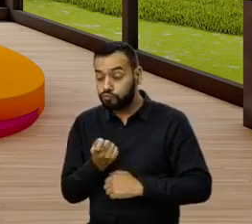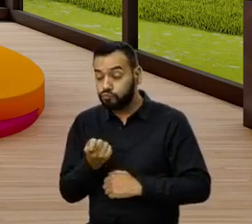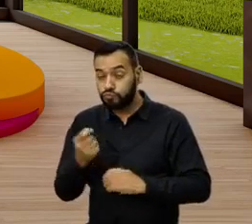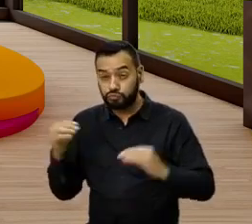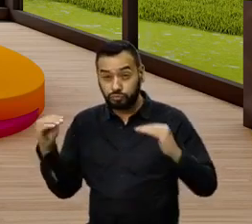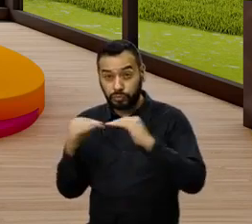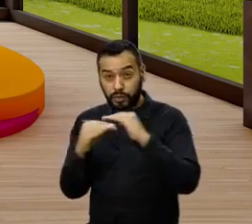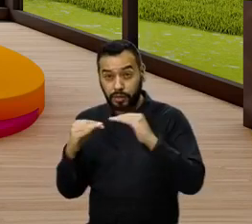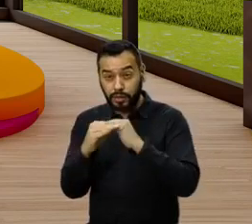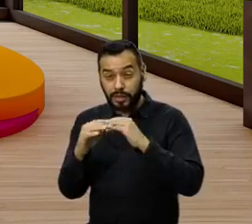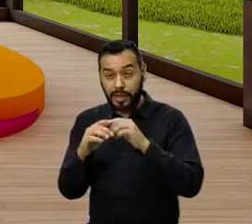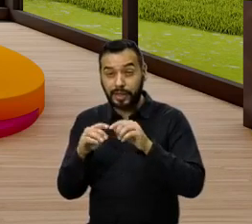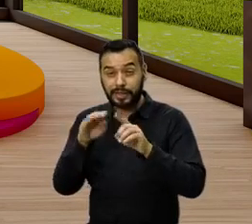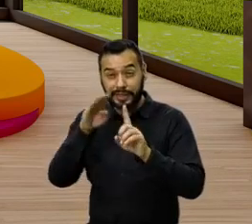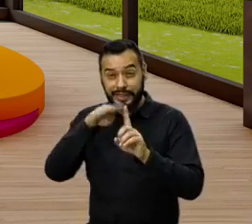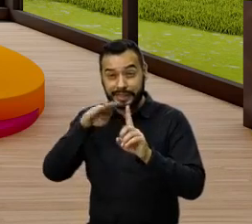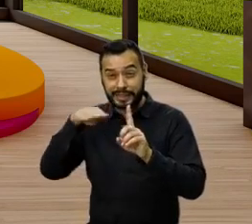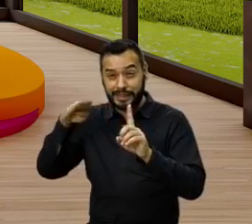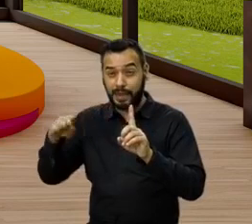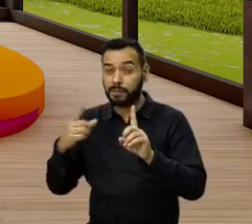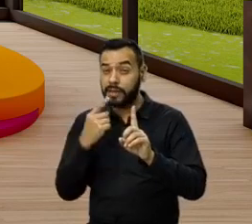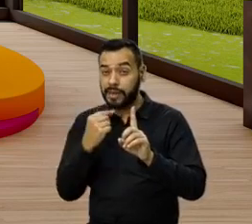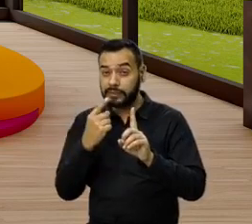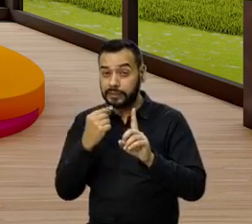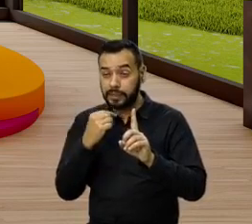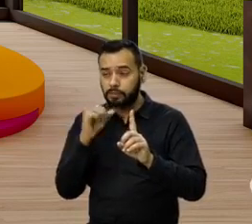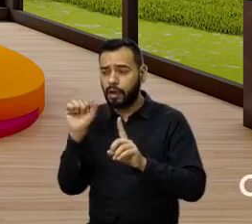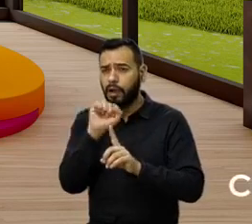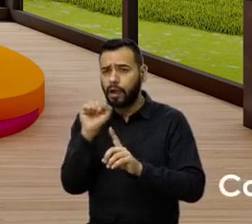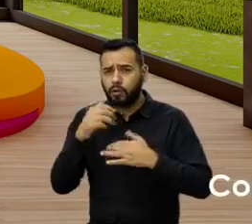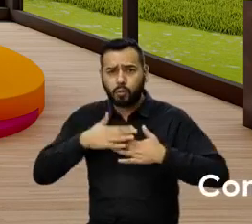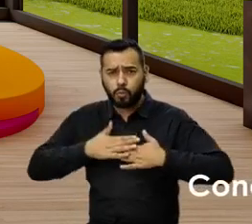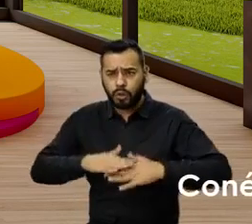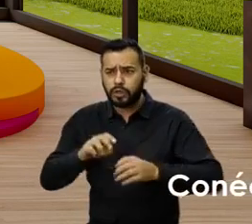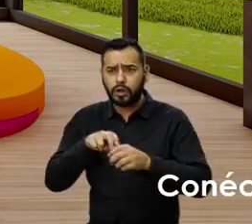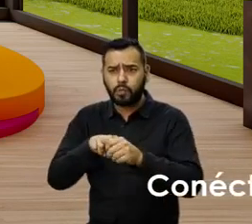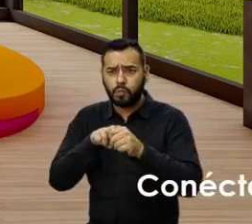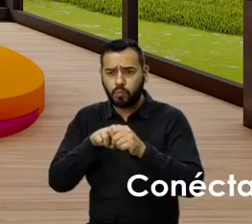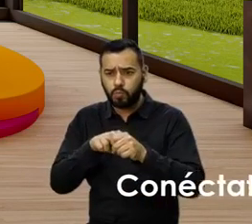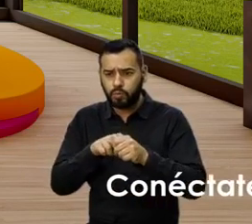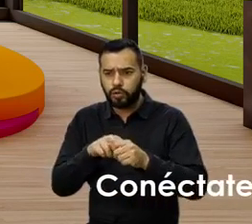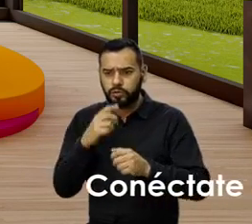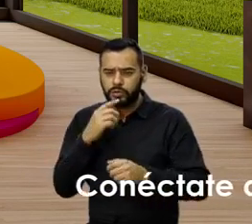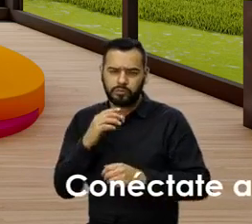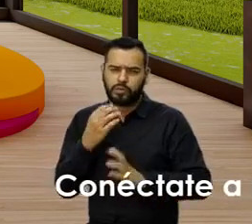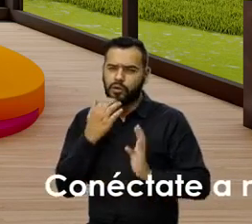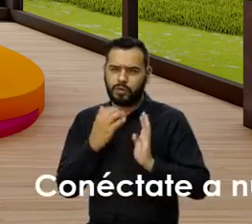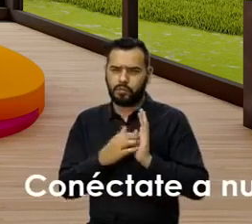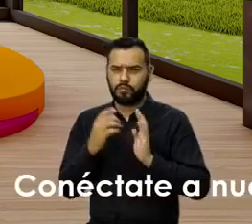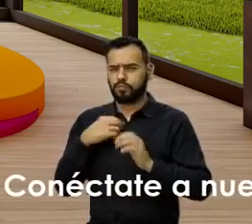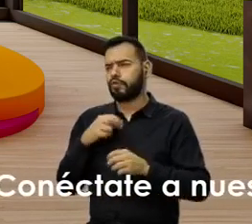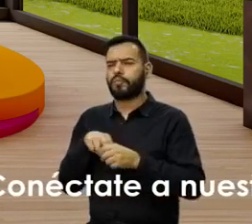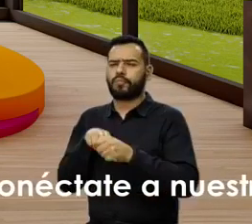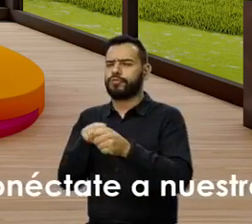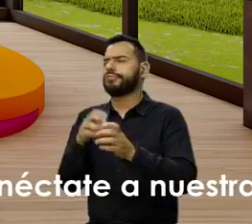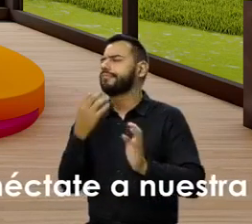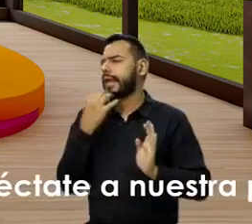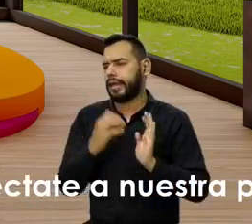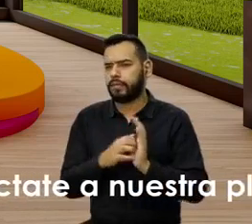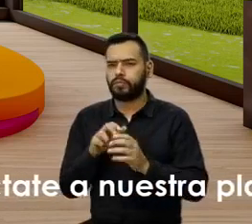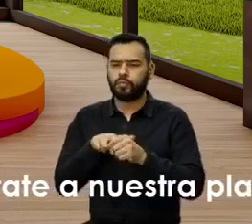cerca como tal el terminal de transporte el de zipaquira cualquier carro cualquier bus que ustedes bueno si venimos en servicio público